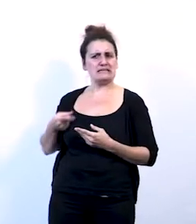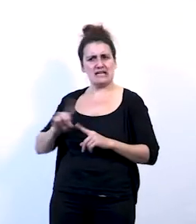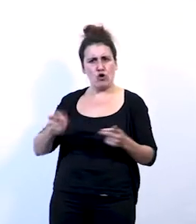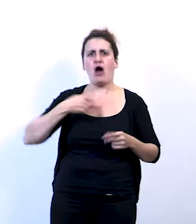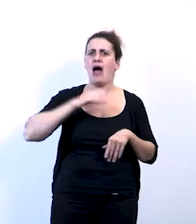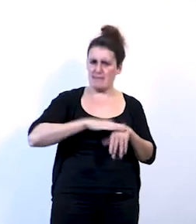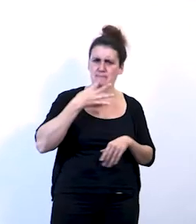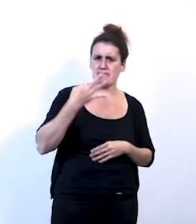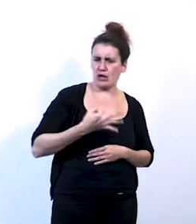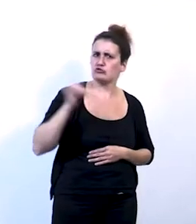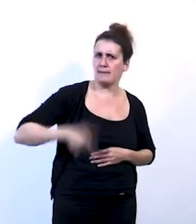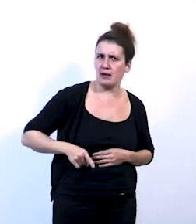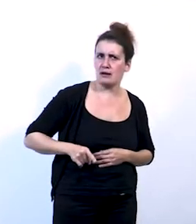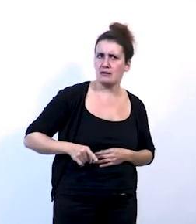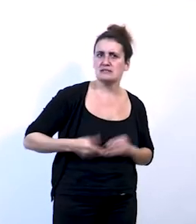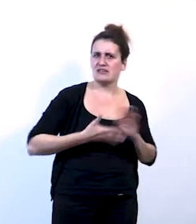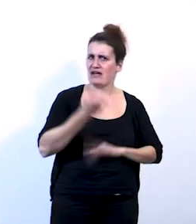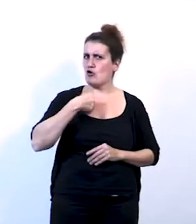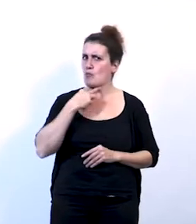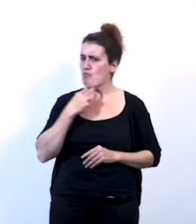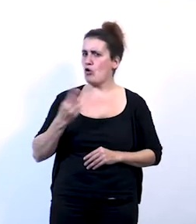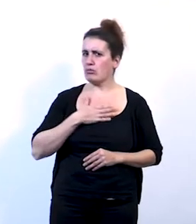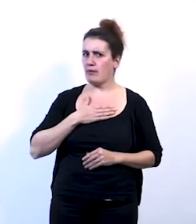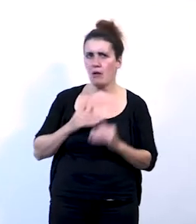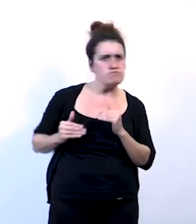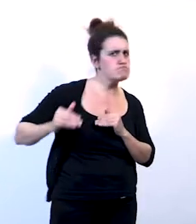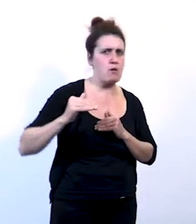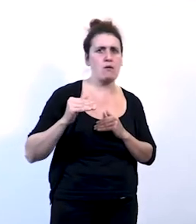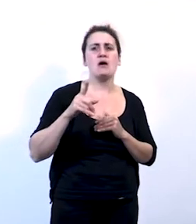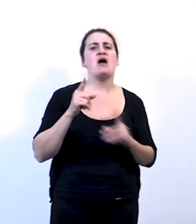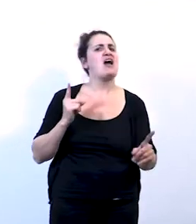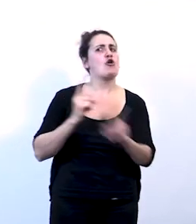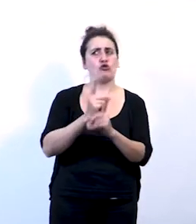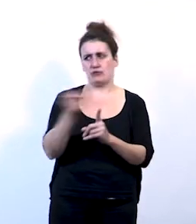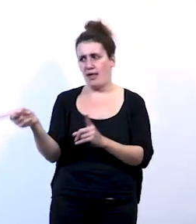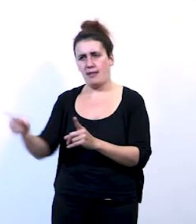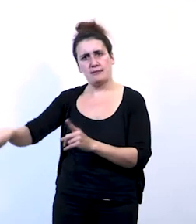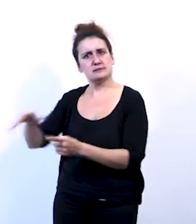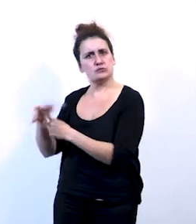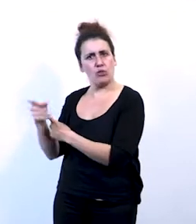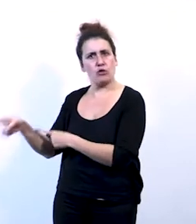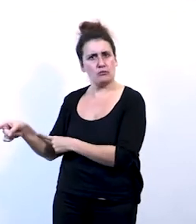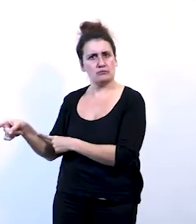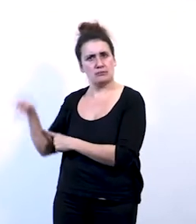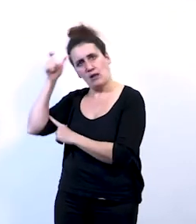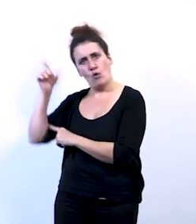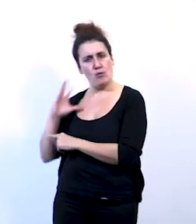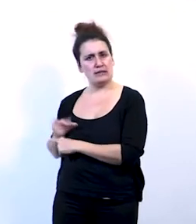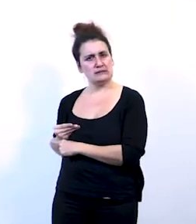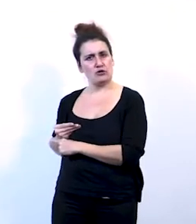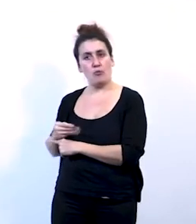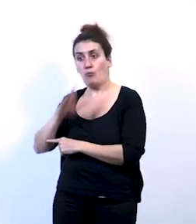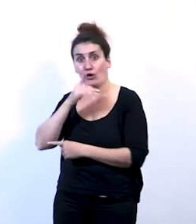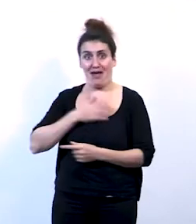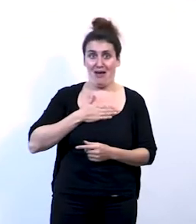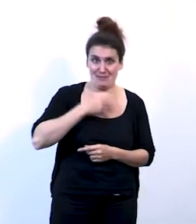peligro. Entonces, yo alzo la voz en contra de lo que está pasando al pueblo palestino, porque me